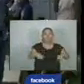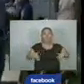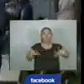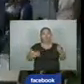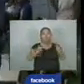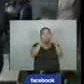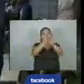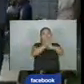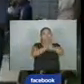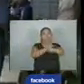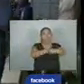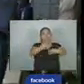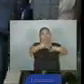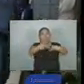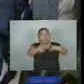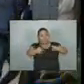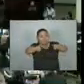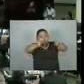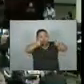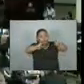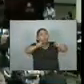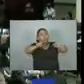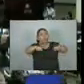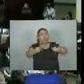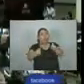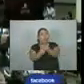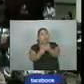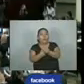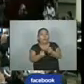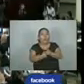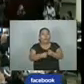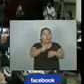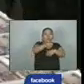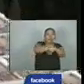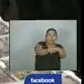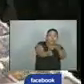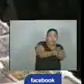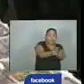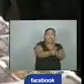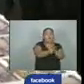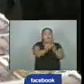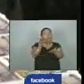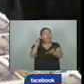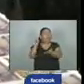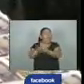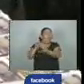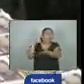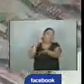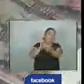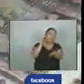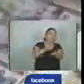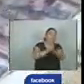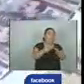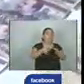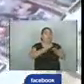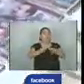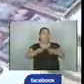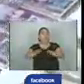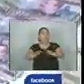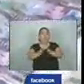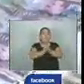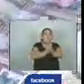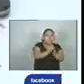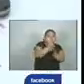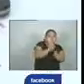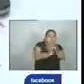a normativas penales, lo cual sería necesario el apoyo del legislativo, puesto que la extorsión ha evolucionado en nuevas formas como rifas